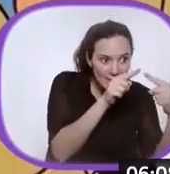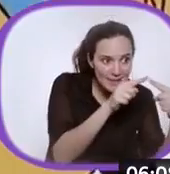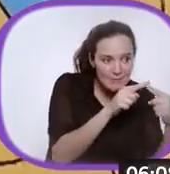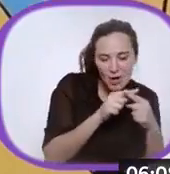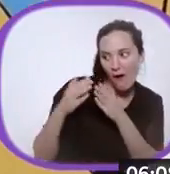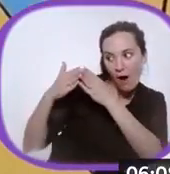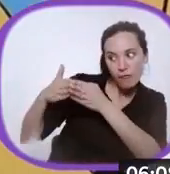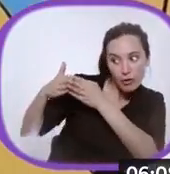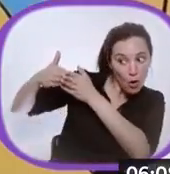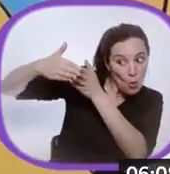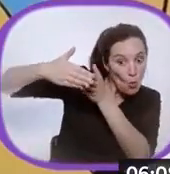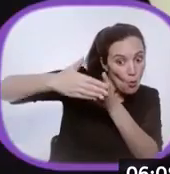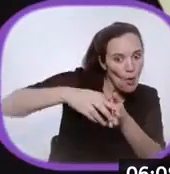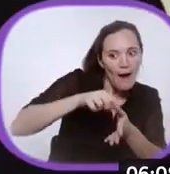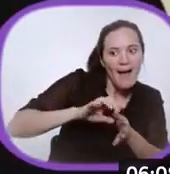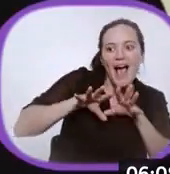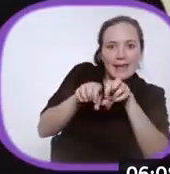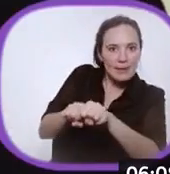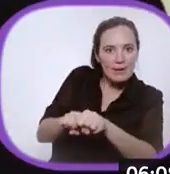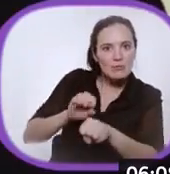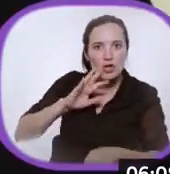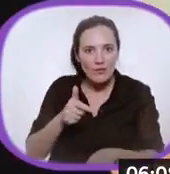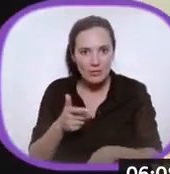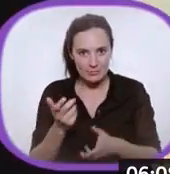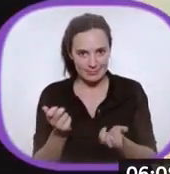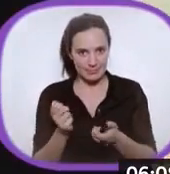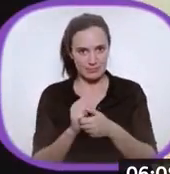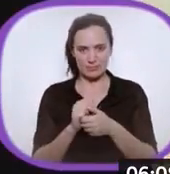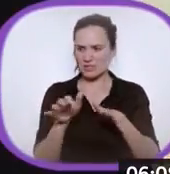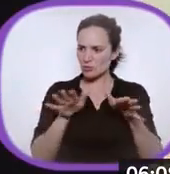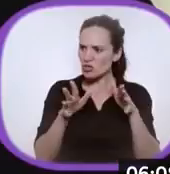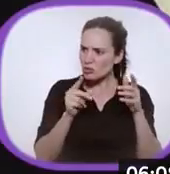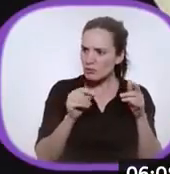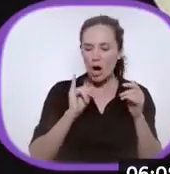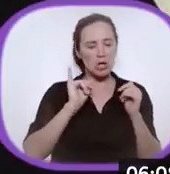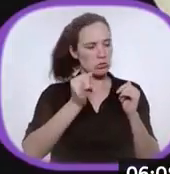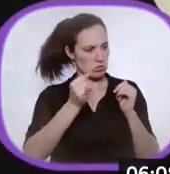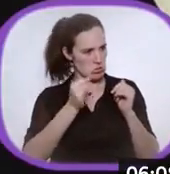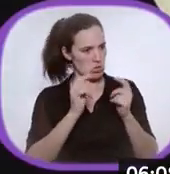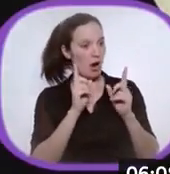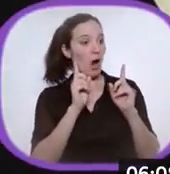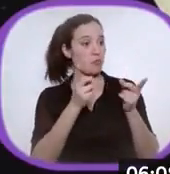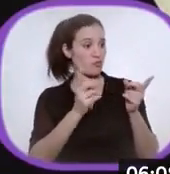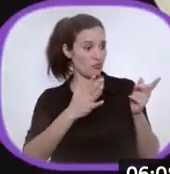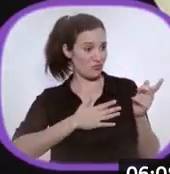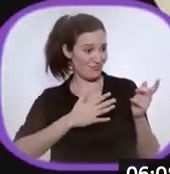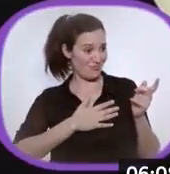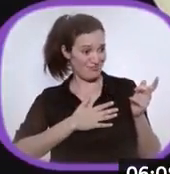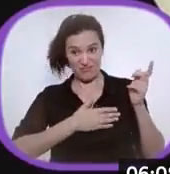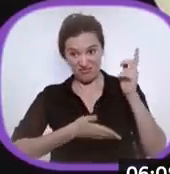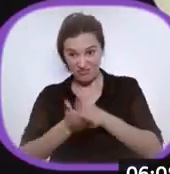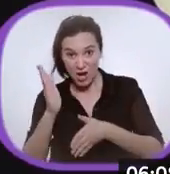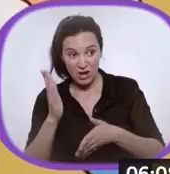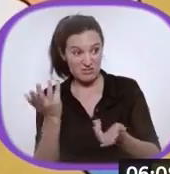el barco, habrán arrestado a los secuestradores. Oiga, ¿qué sucede? ¿Algo grave? Ciertamente, caballero. Mi señor partió sin un monóculo